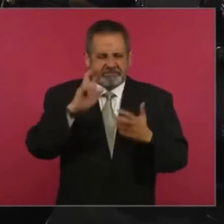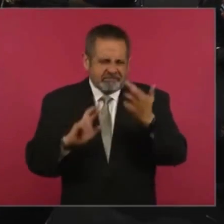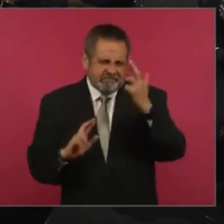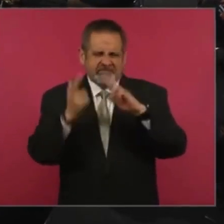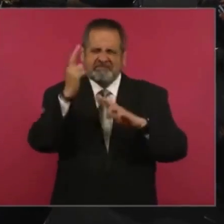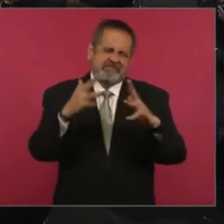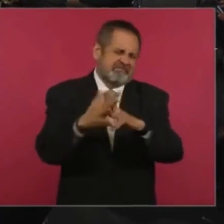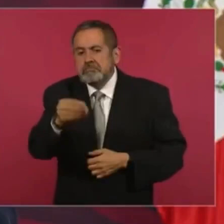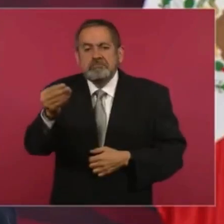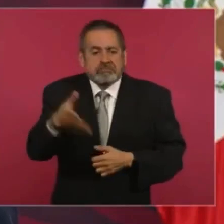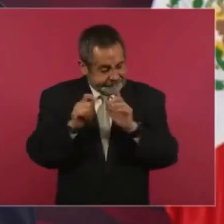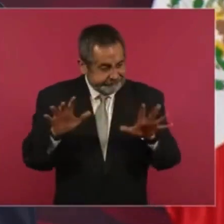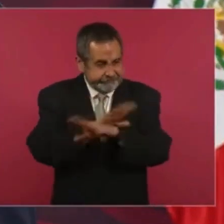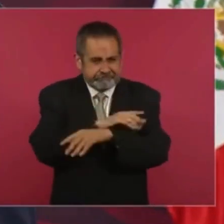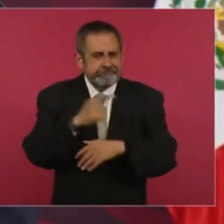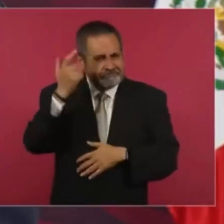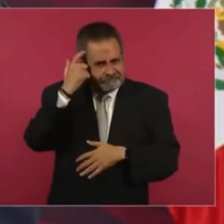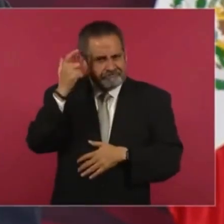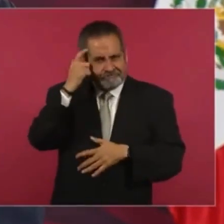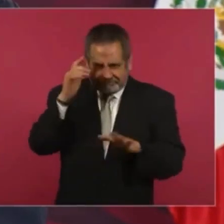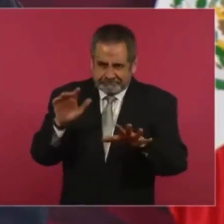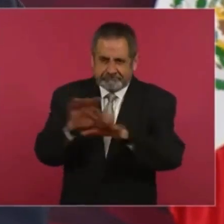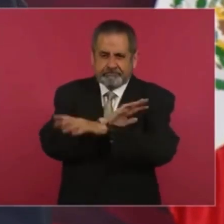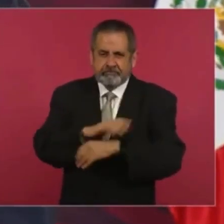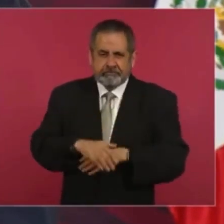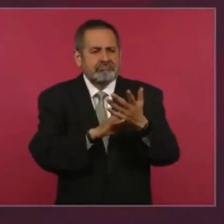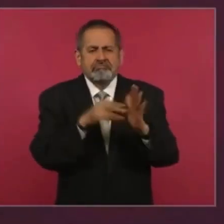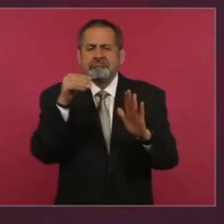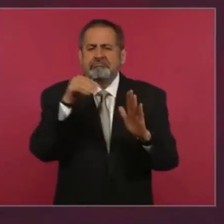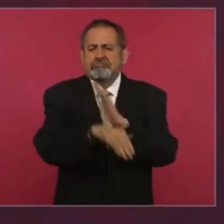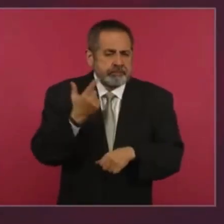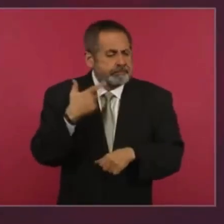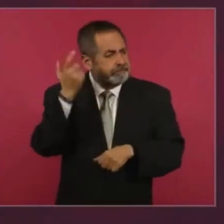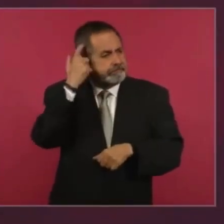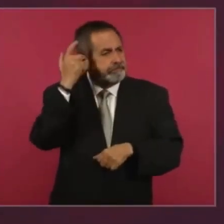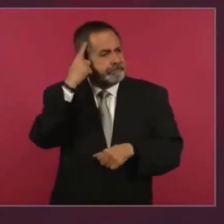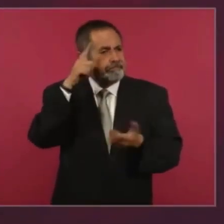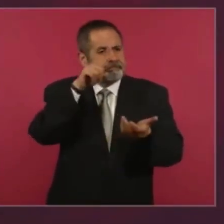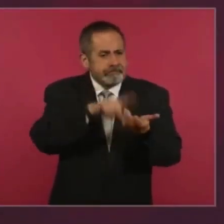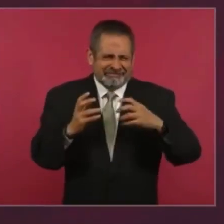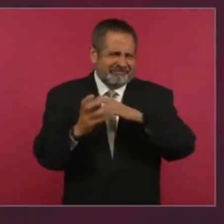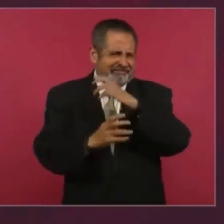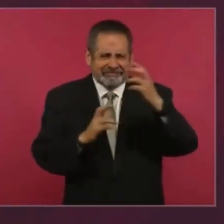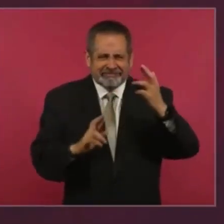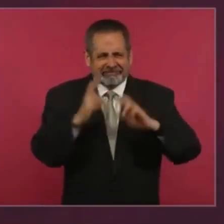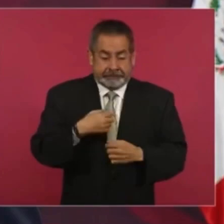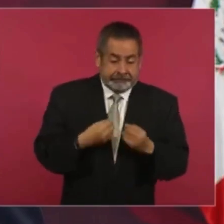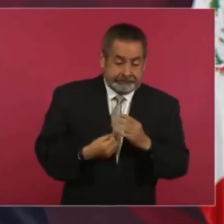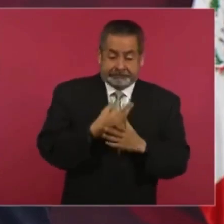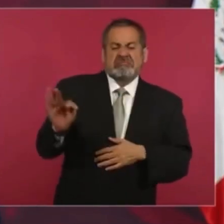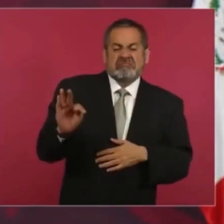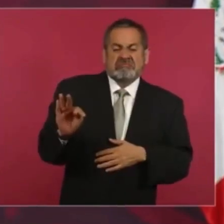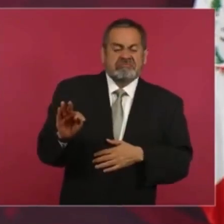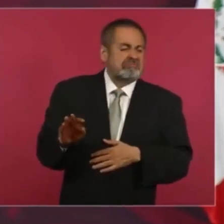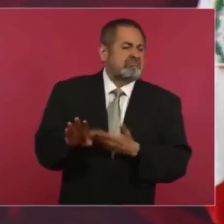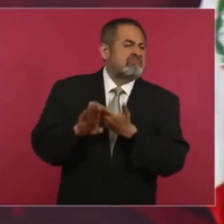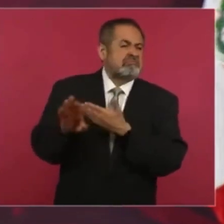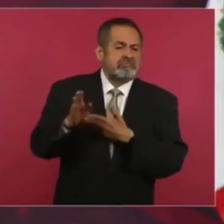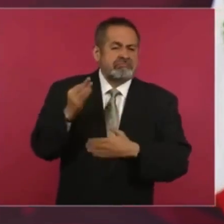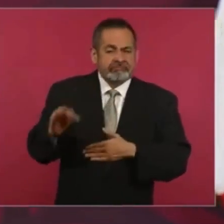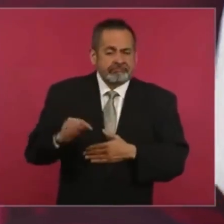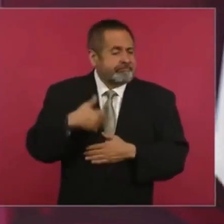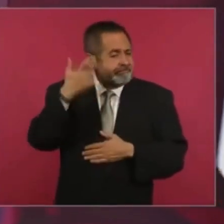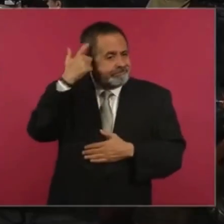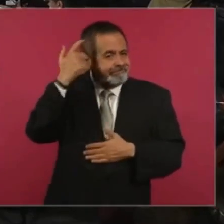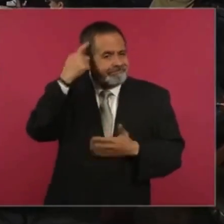no cambia la mentalidad. Por eso fracasan algunas revoluciones, porque los que llegan traicionan y, como no hay un cambio